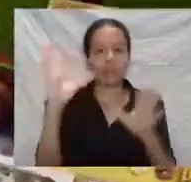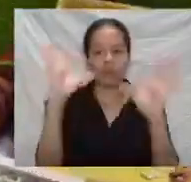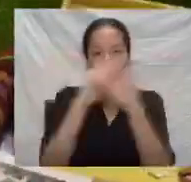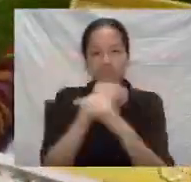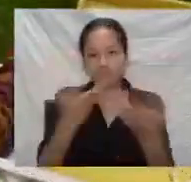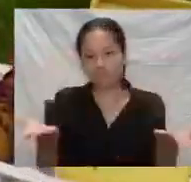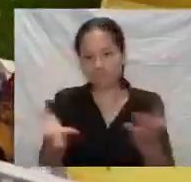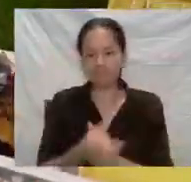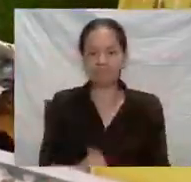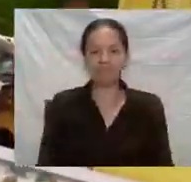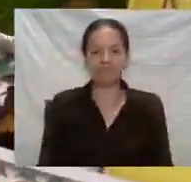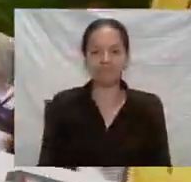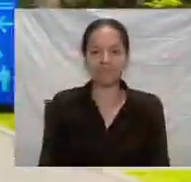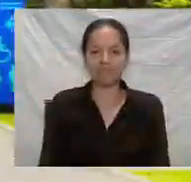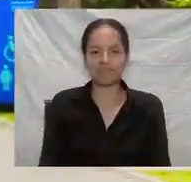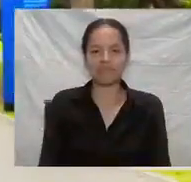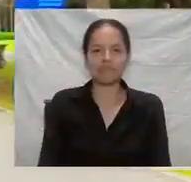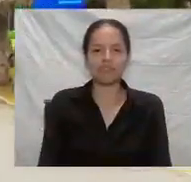sí